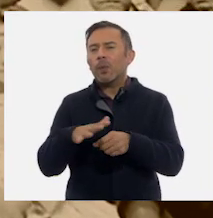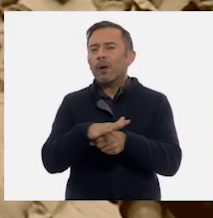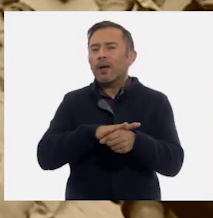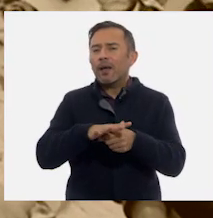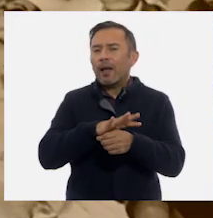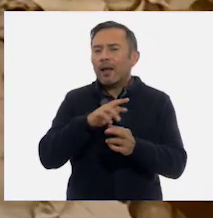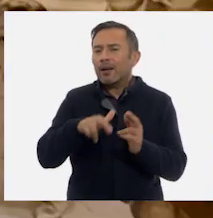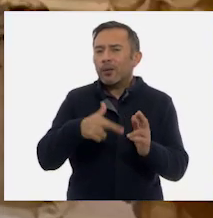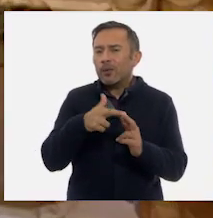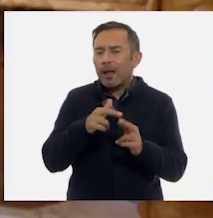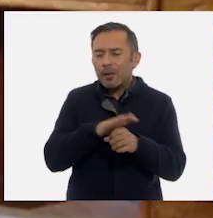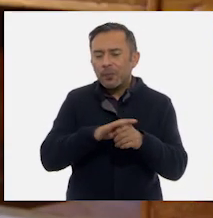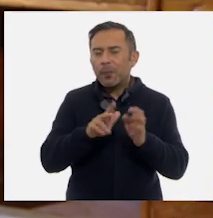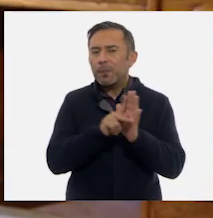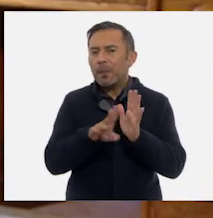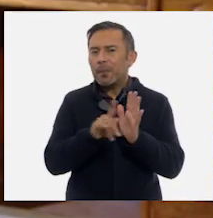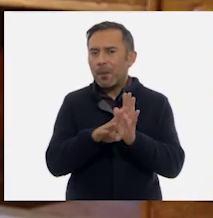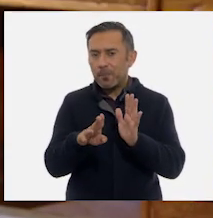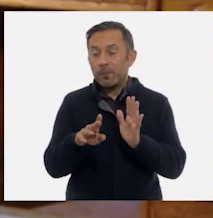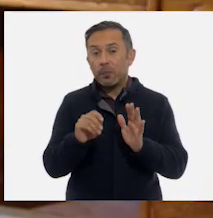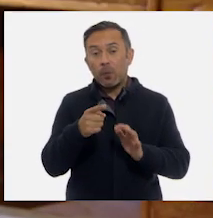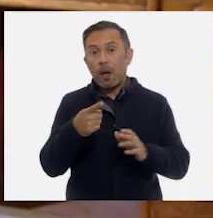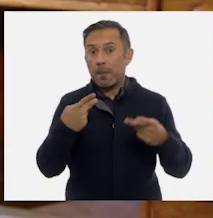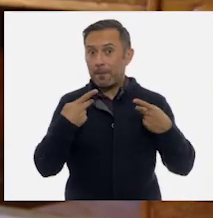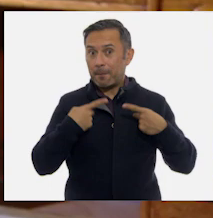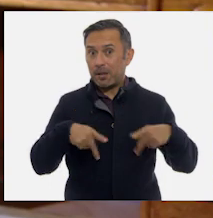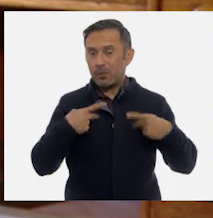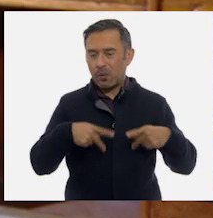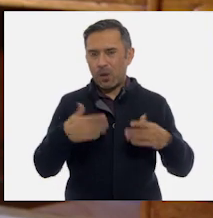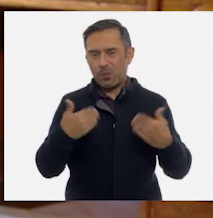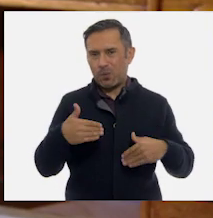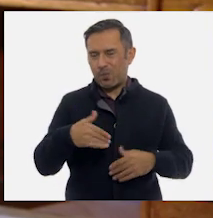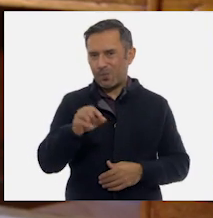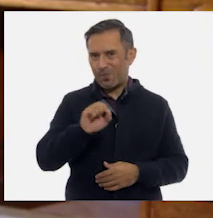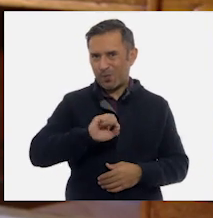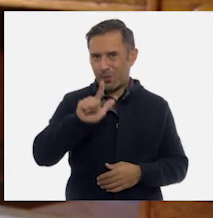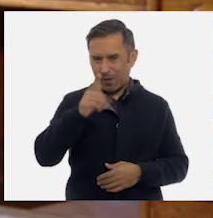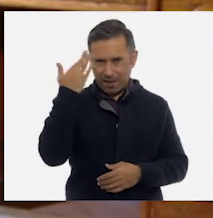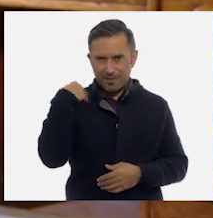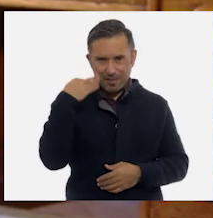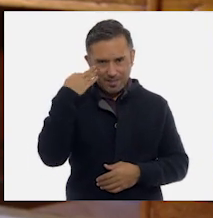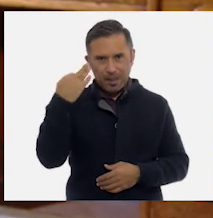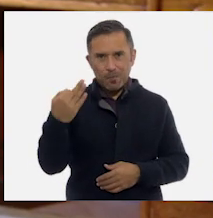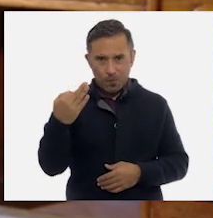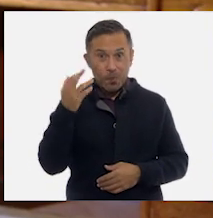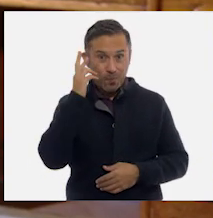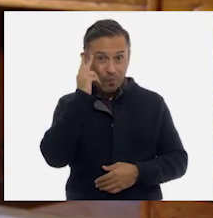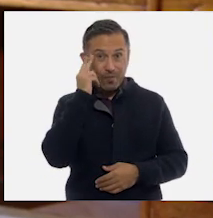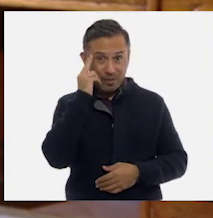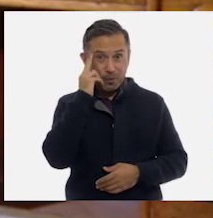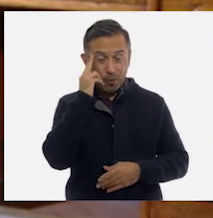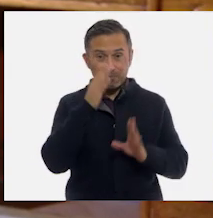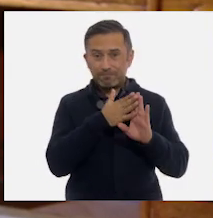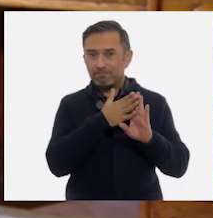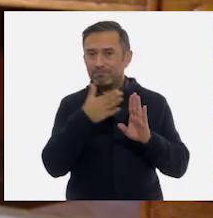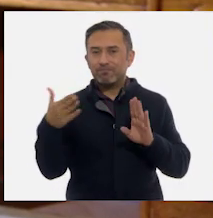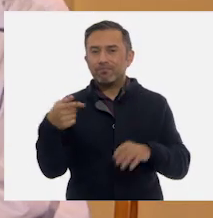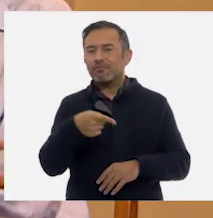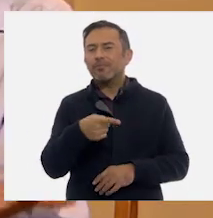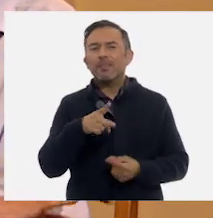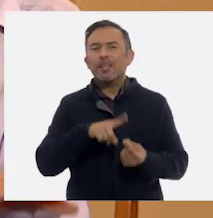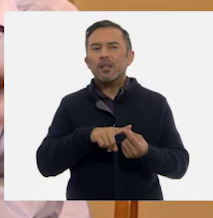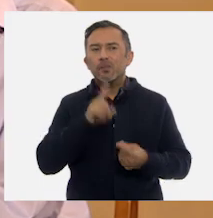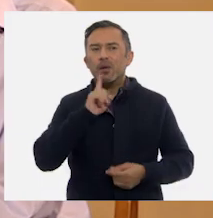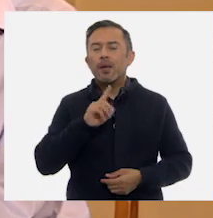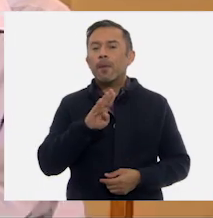grandes. Uno de los personajes importantes de esta época del Porfiriato es Belén Gutiérrez.